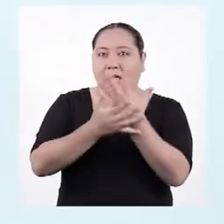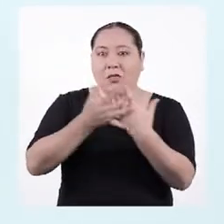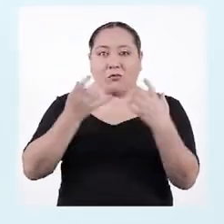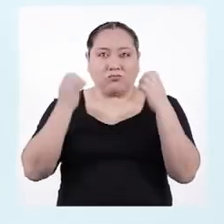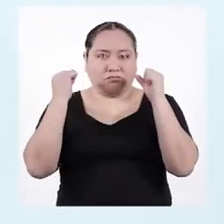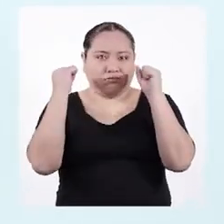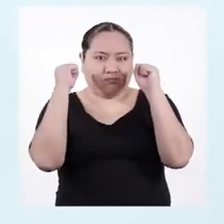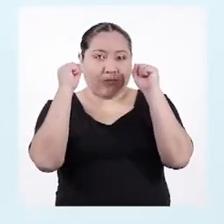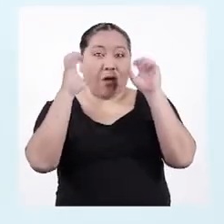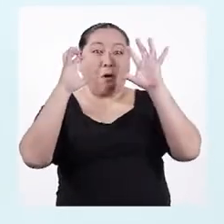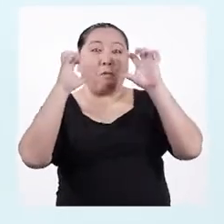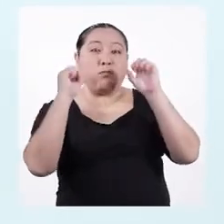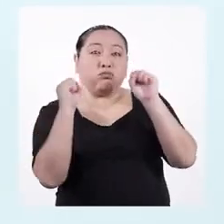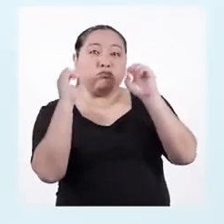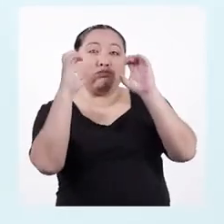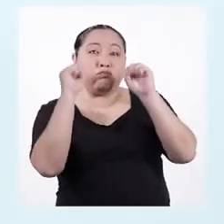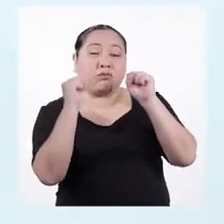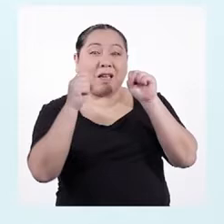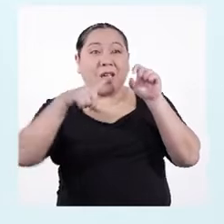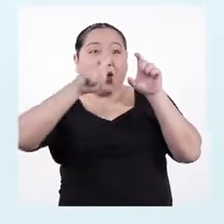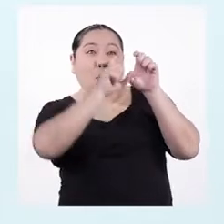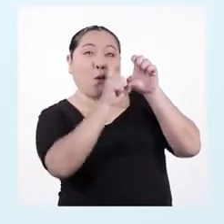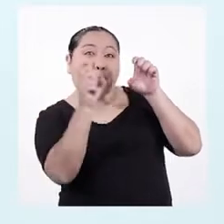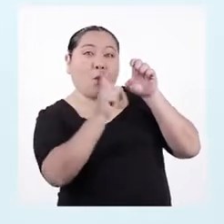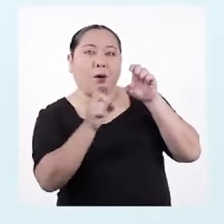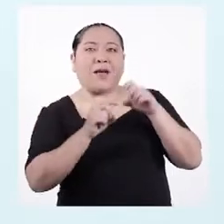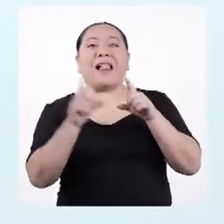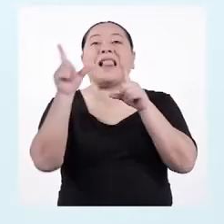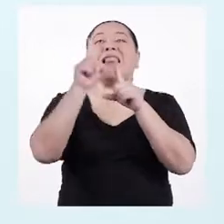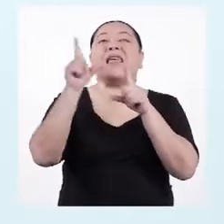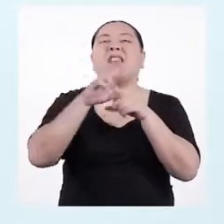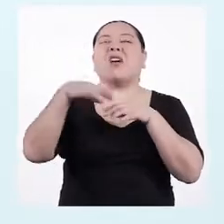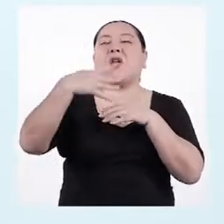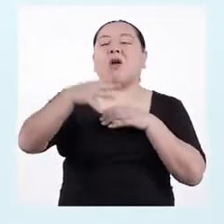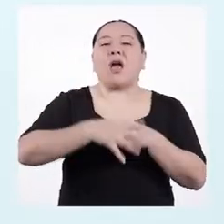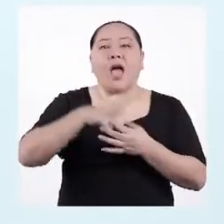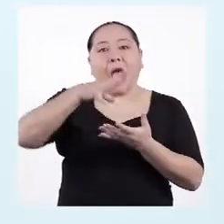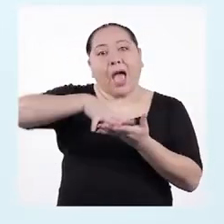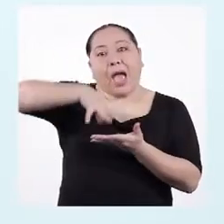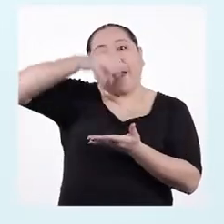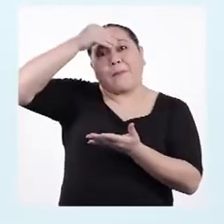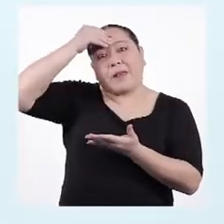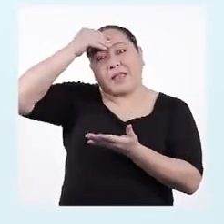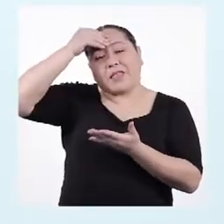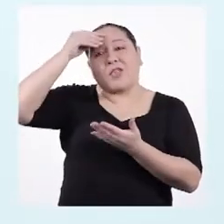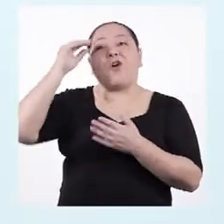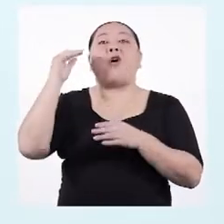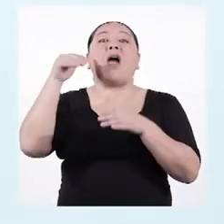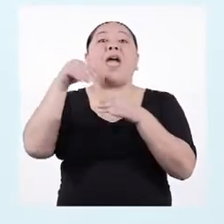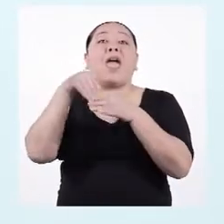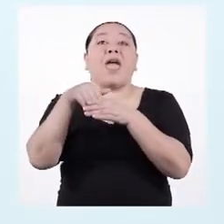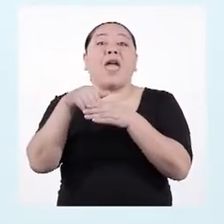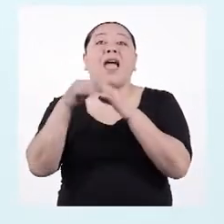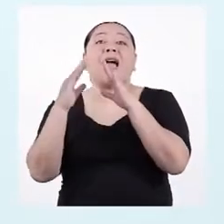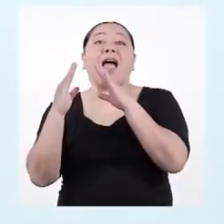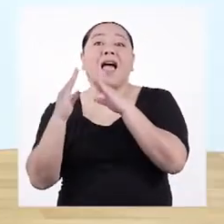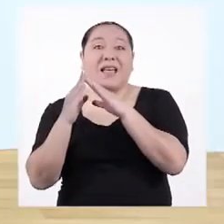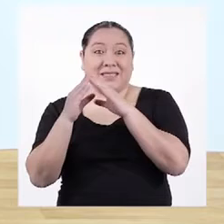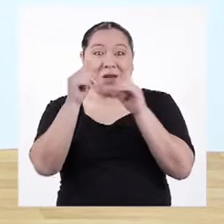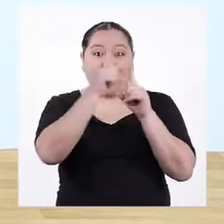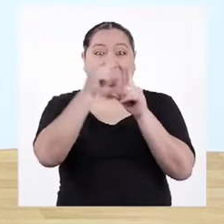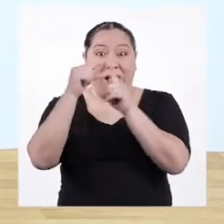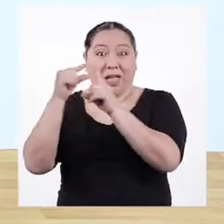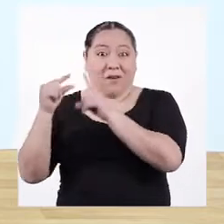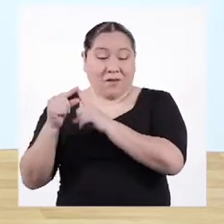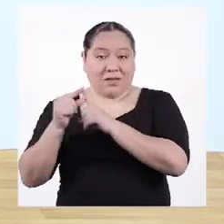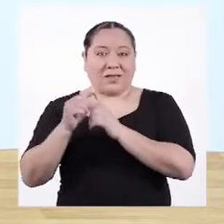spray, con las cuales vamos a trazar la primera letra de las siguientes palabras. Aprendo en casa. Empecemos.